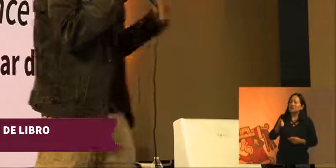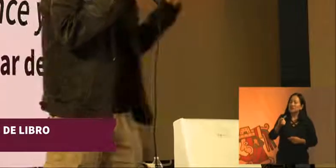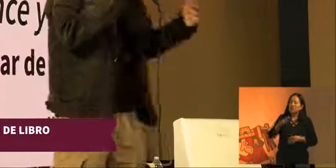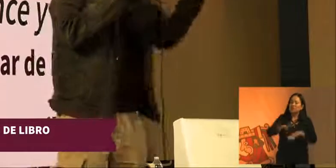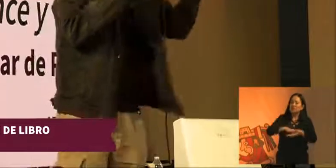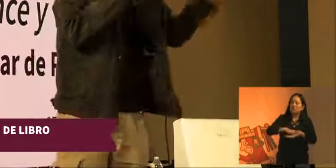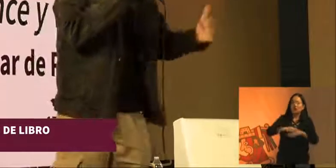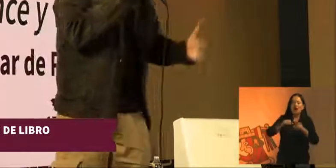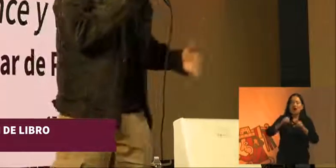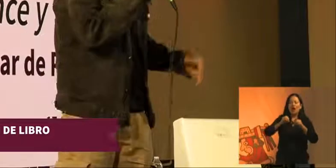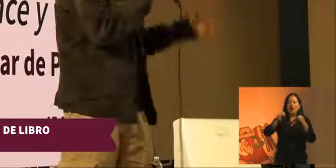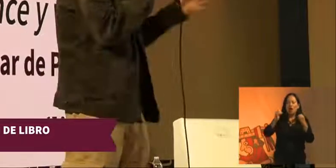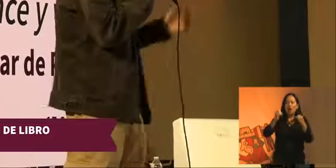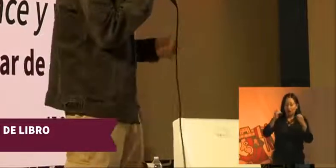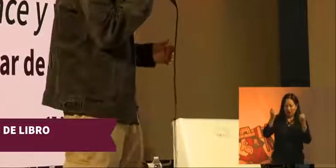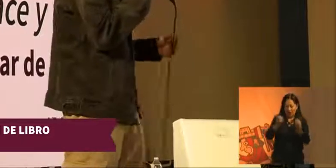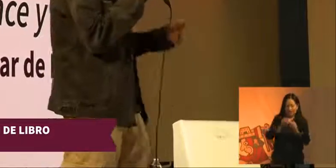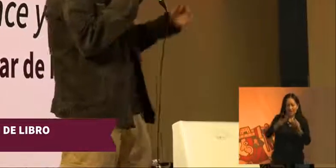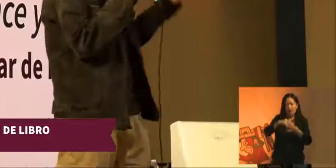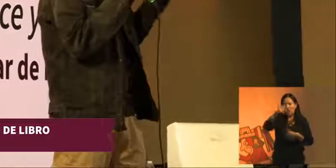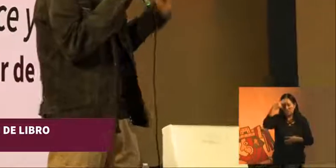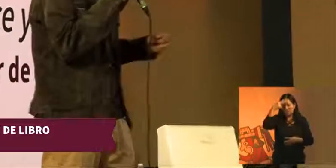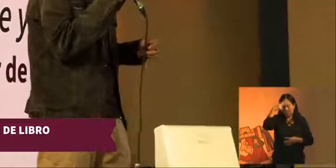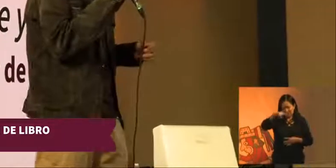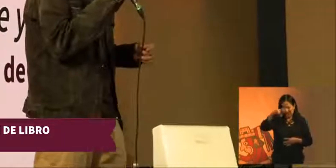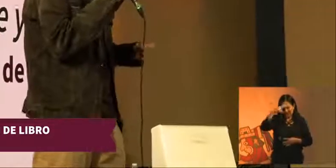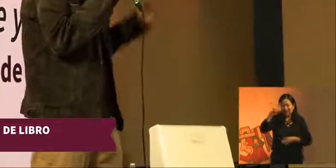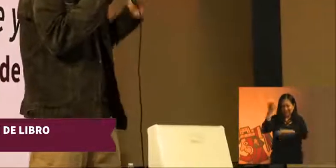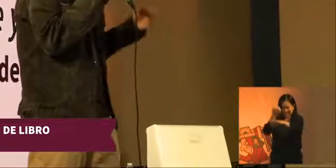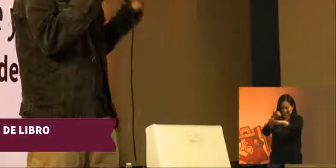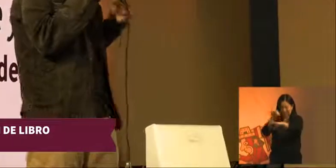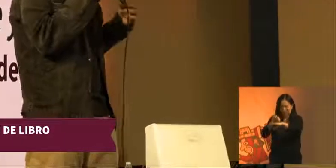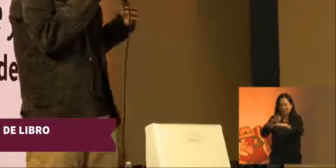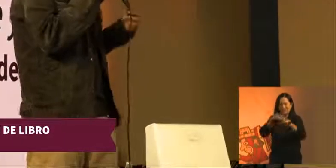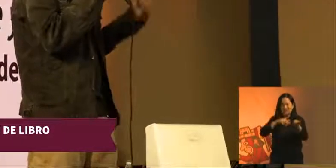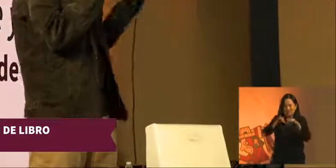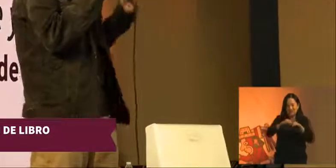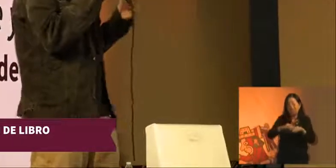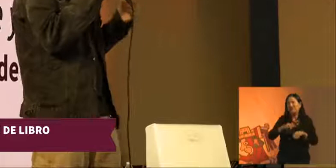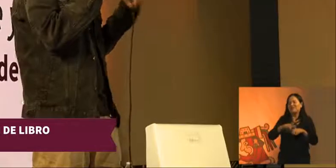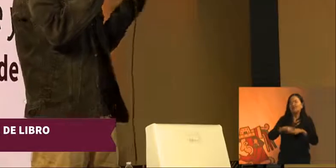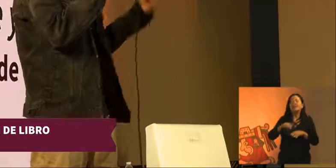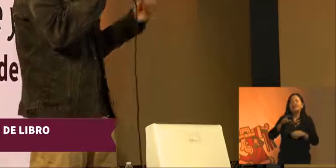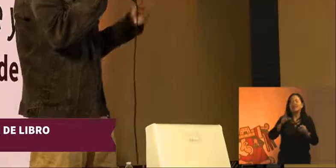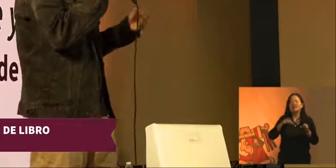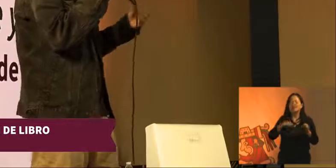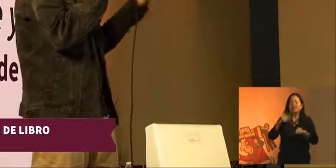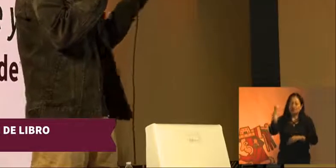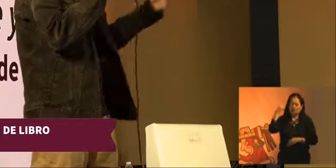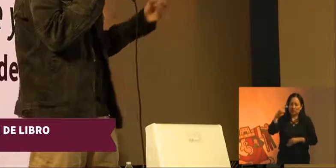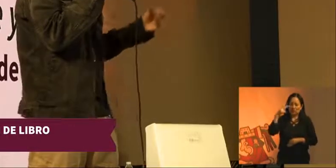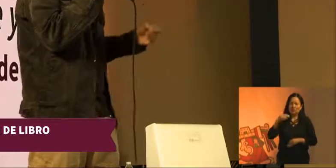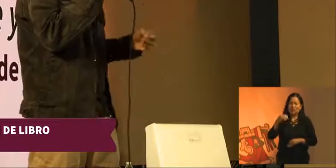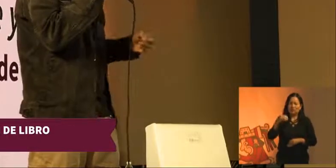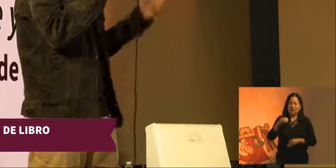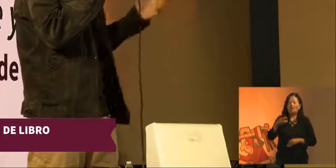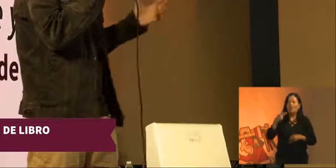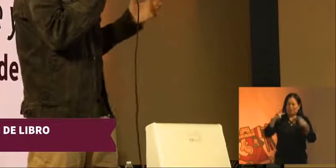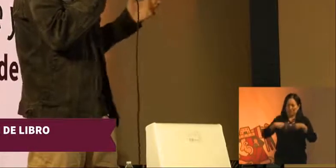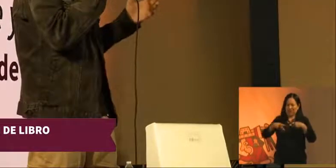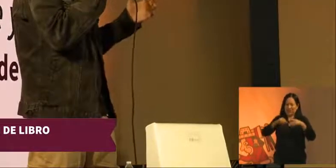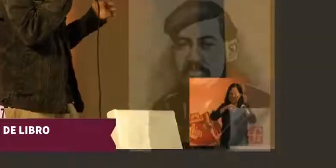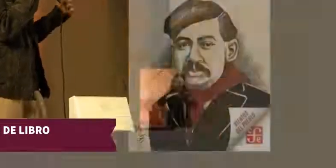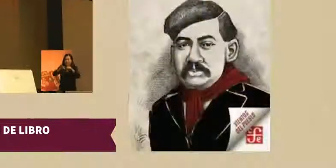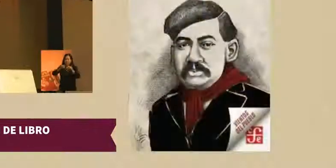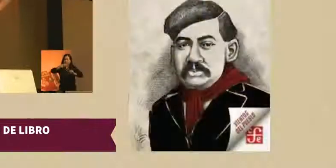organizar a los emigrantes mexicanos vamos a organizar a los inmigrantes europeos y entonces se llamaban los obreros industriales del mundo no